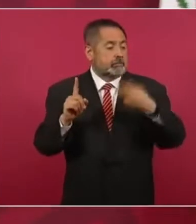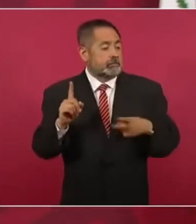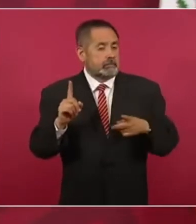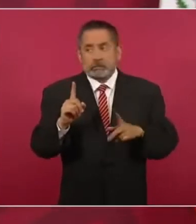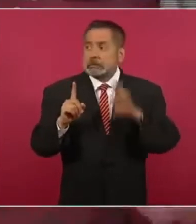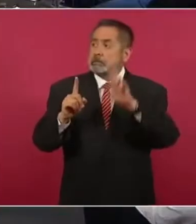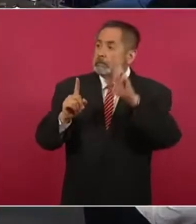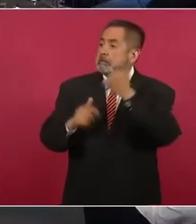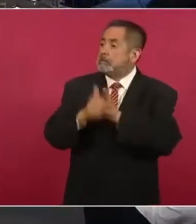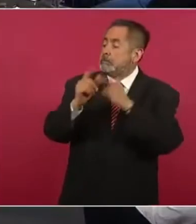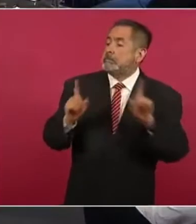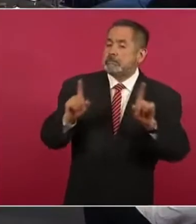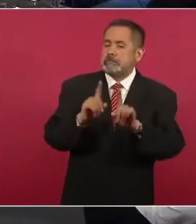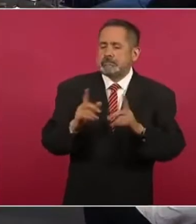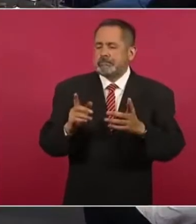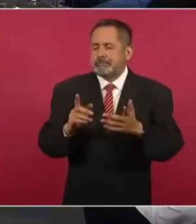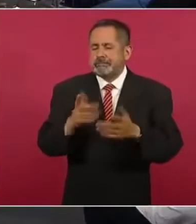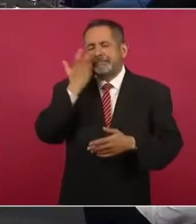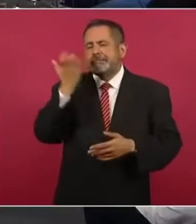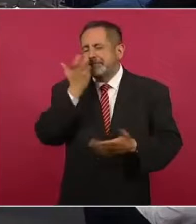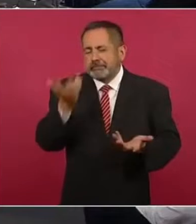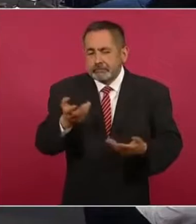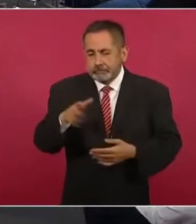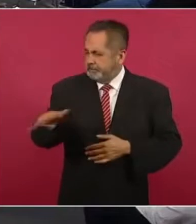A ver, Jesús,